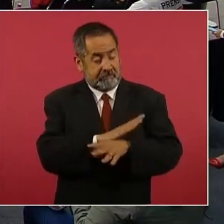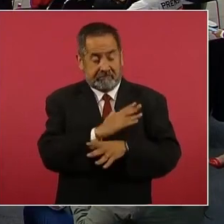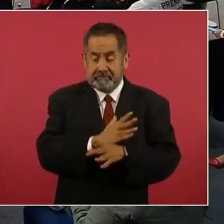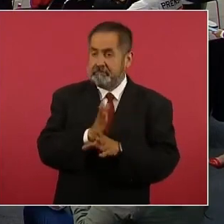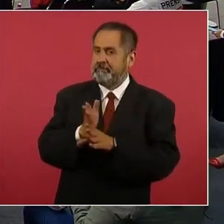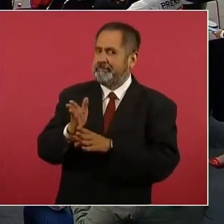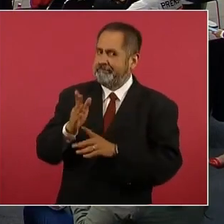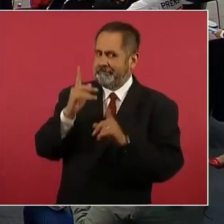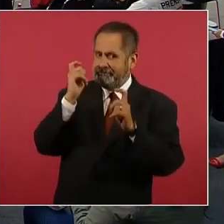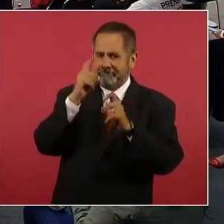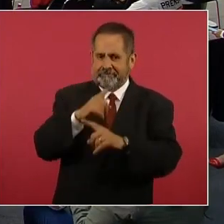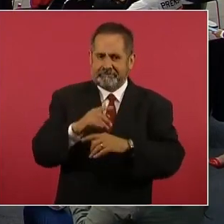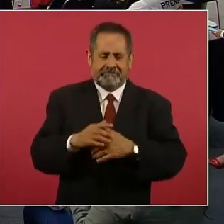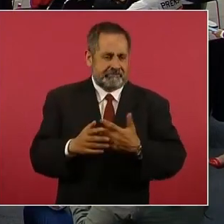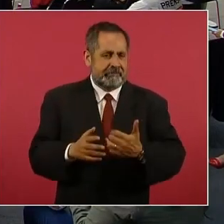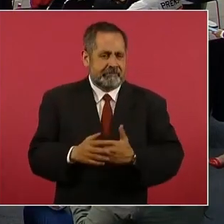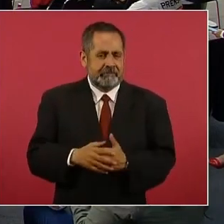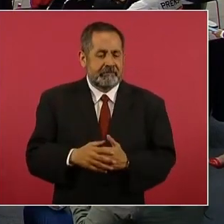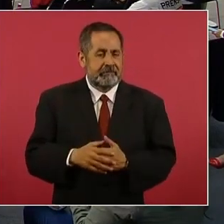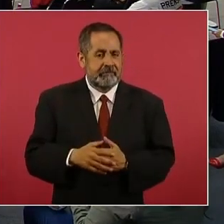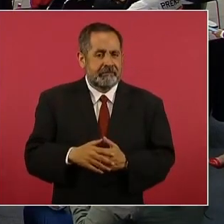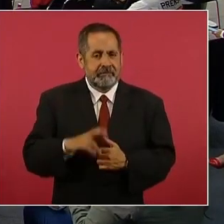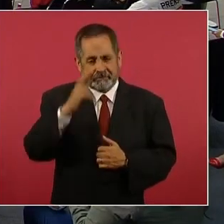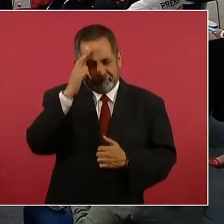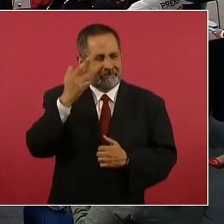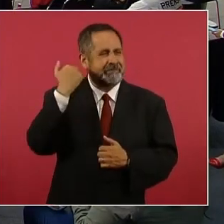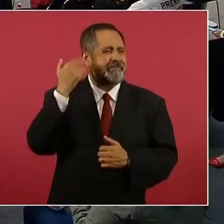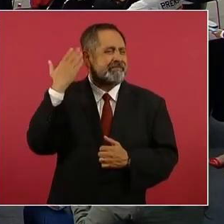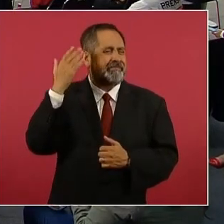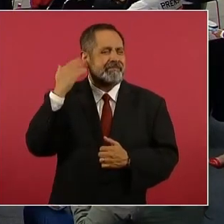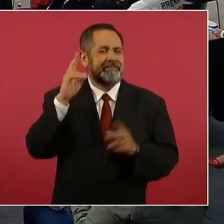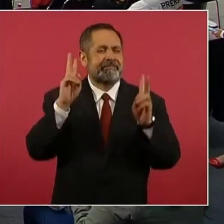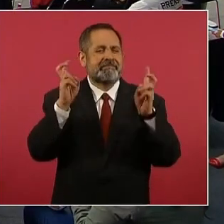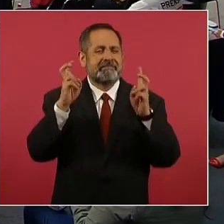alentaron con la Guerra Fría.